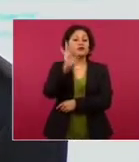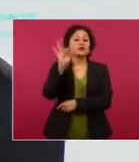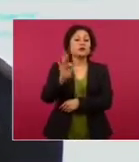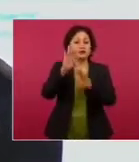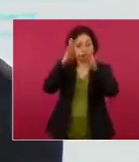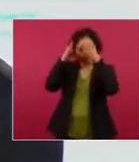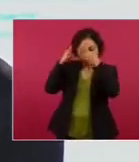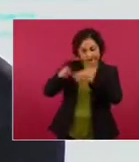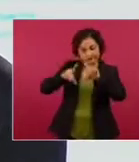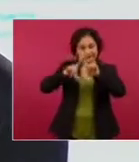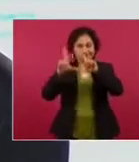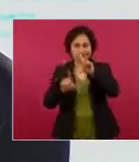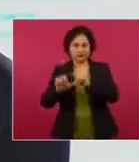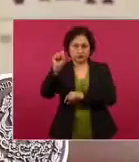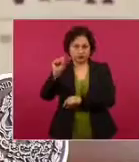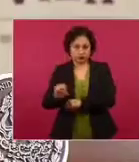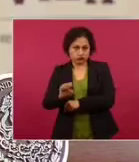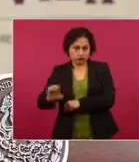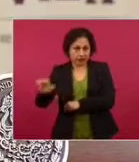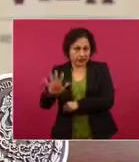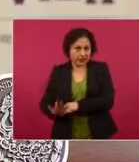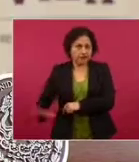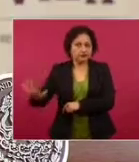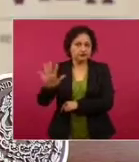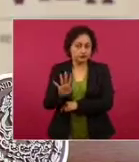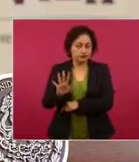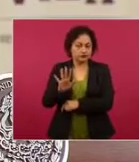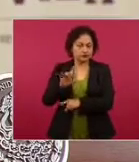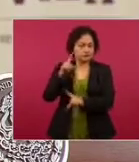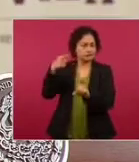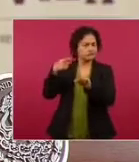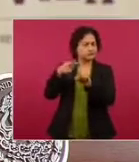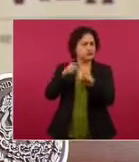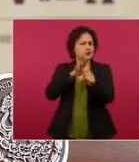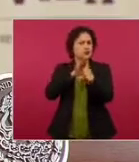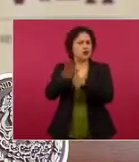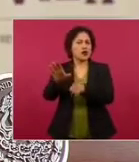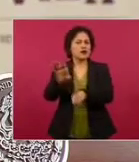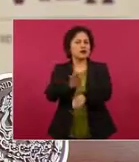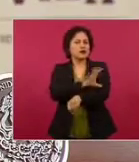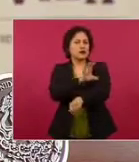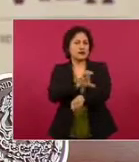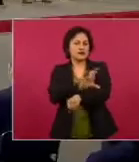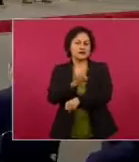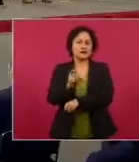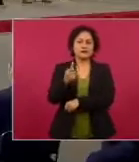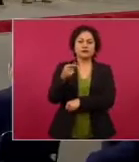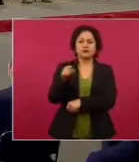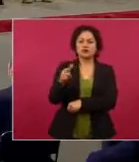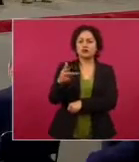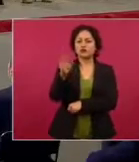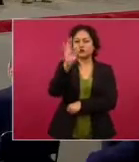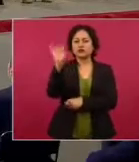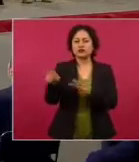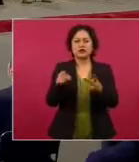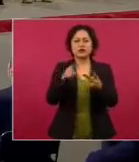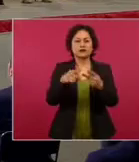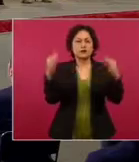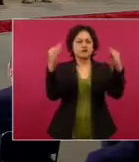país. Y los sectores que más hemos apoyado son el de energía con 36.8%,